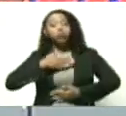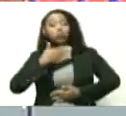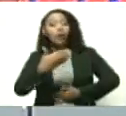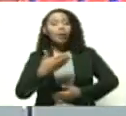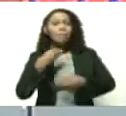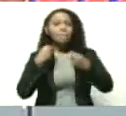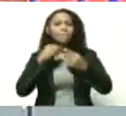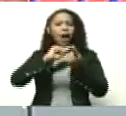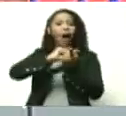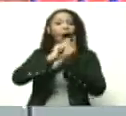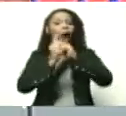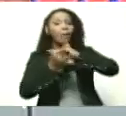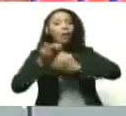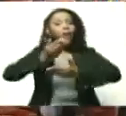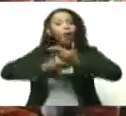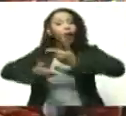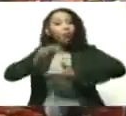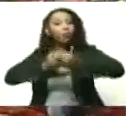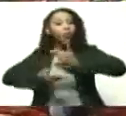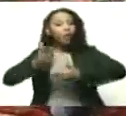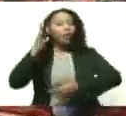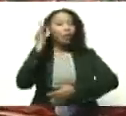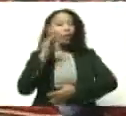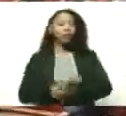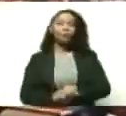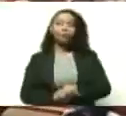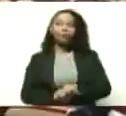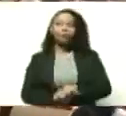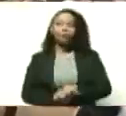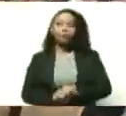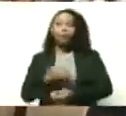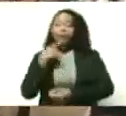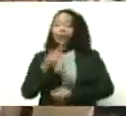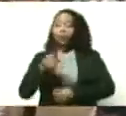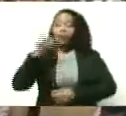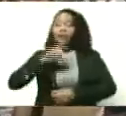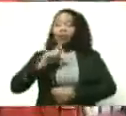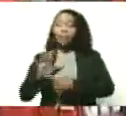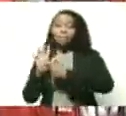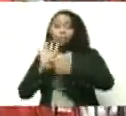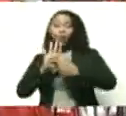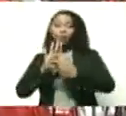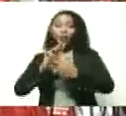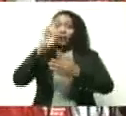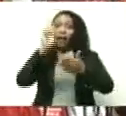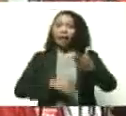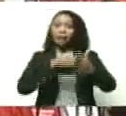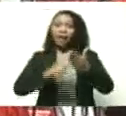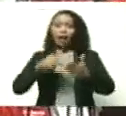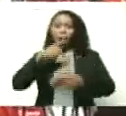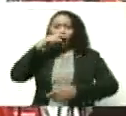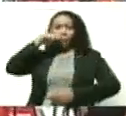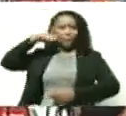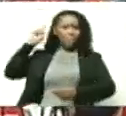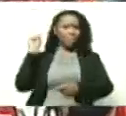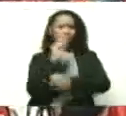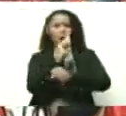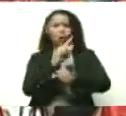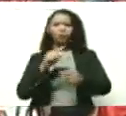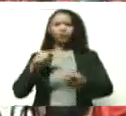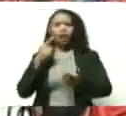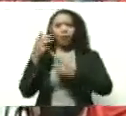para cambiar las relaciones de las mujeres. Destacaron la necesidad de atacar el machismo dentro del Partido Socialista Unido de